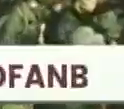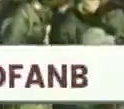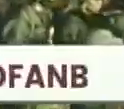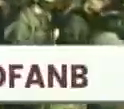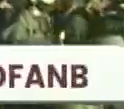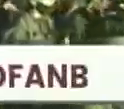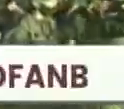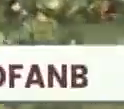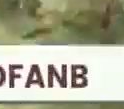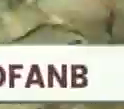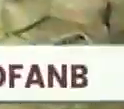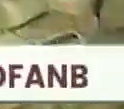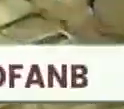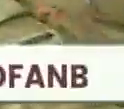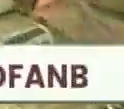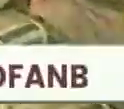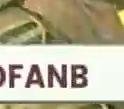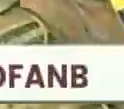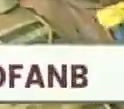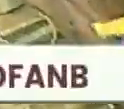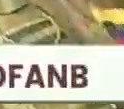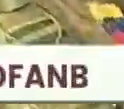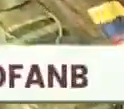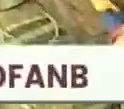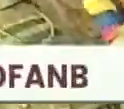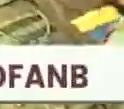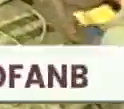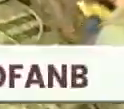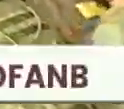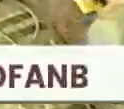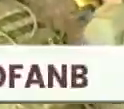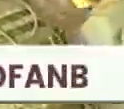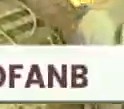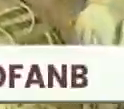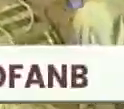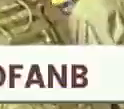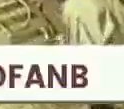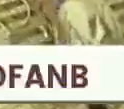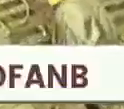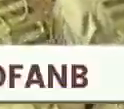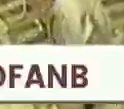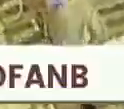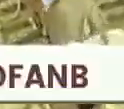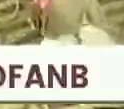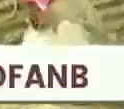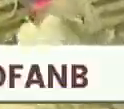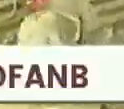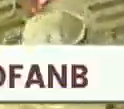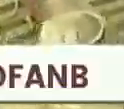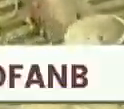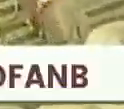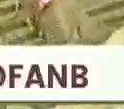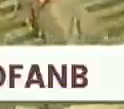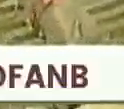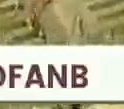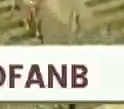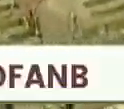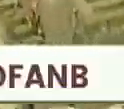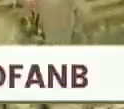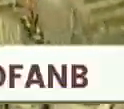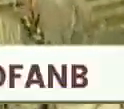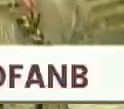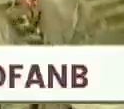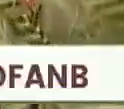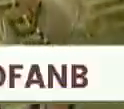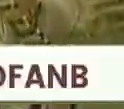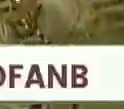Escuchábamos al comandante en jefe de la Fuerza Armada Nacional Bolivariana, Nicolás Maduro Moros, quien ha felicitado a la Fuerza Armada Nacional por estos 16